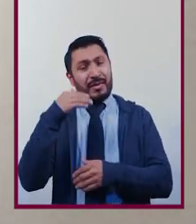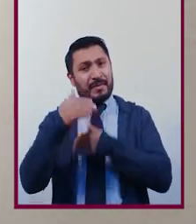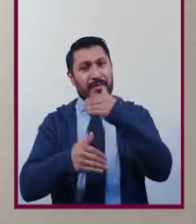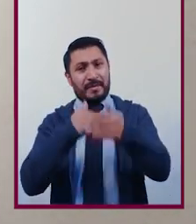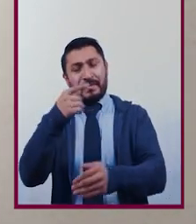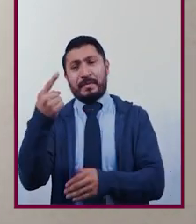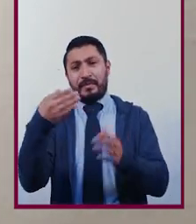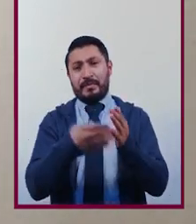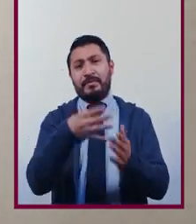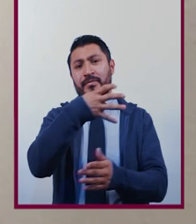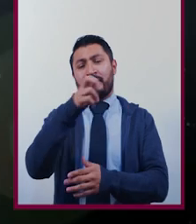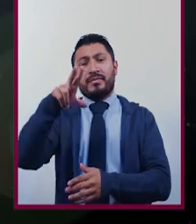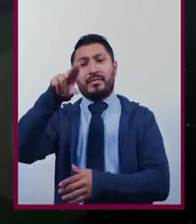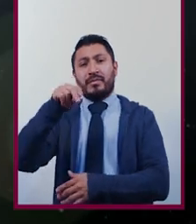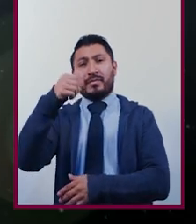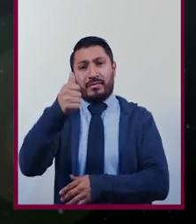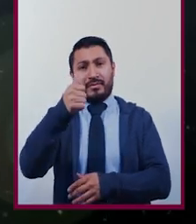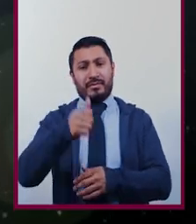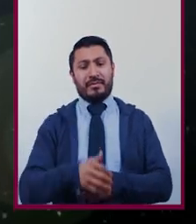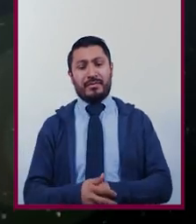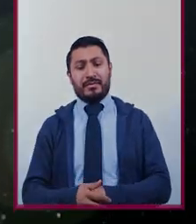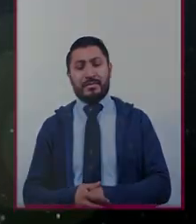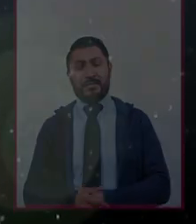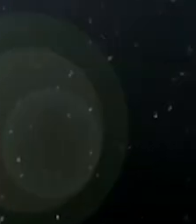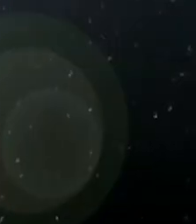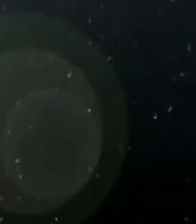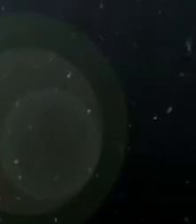desde 1986.